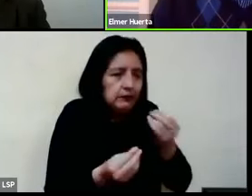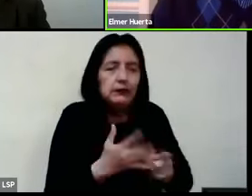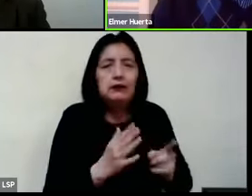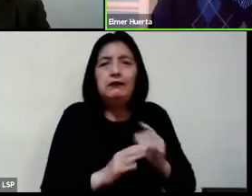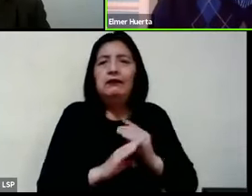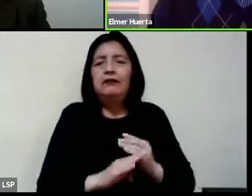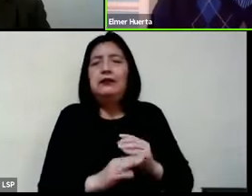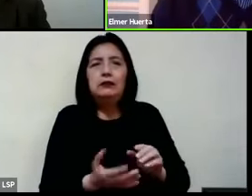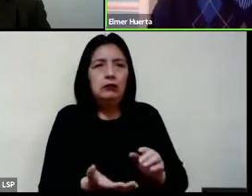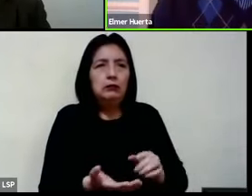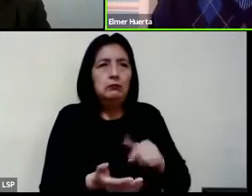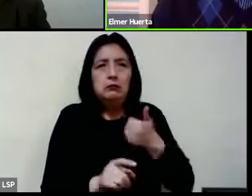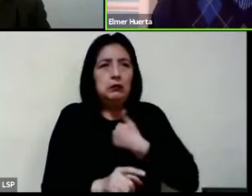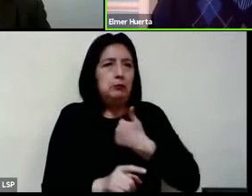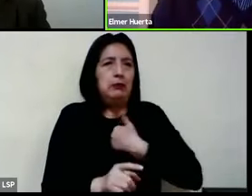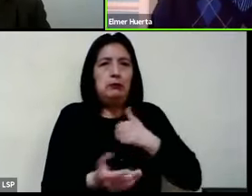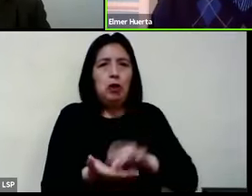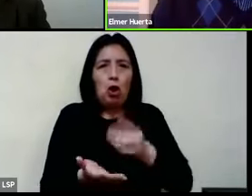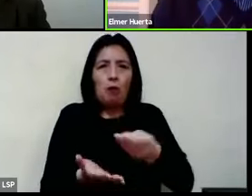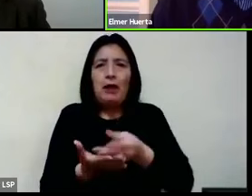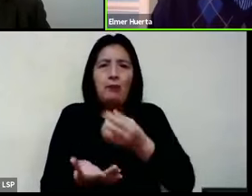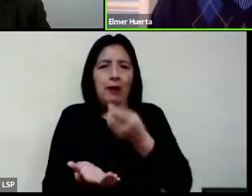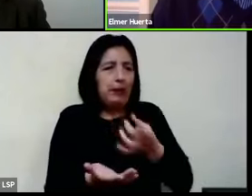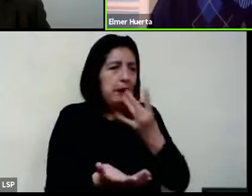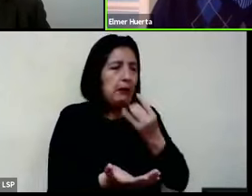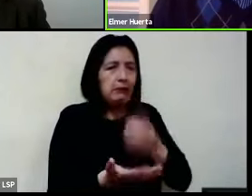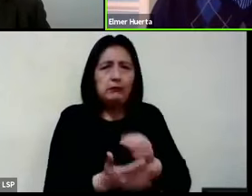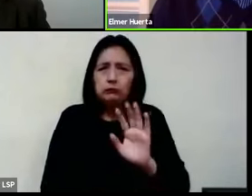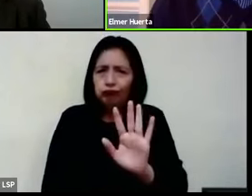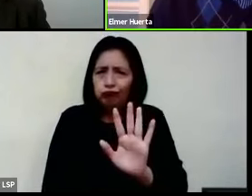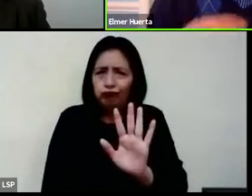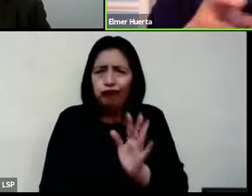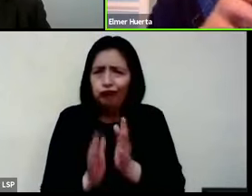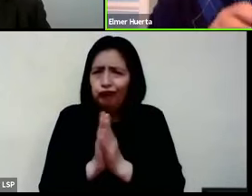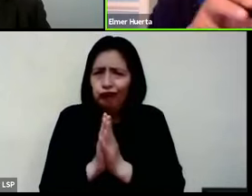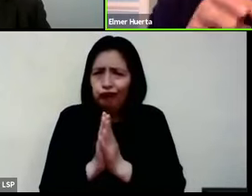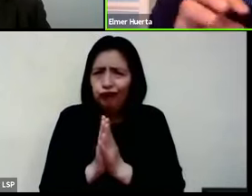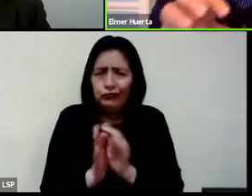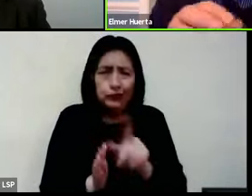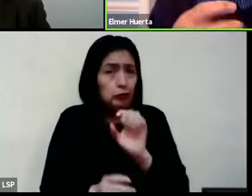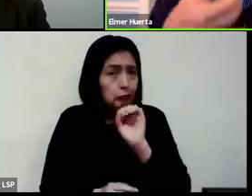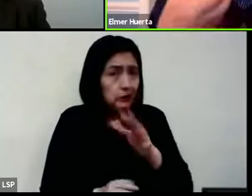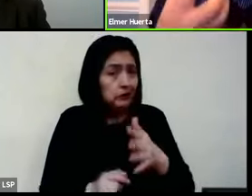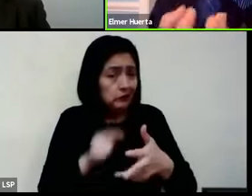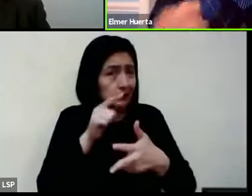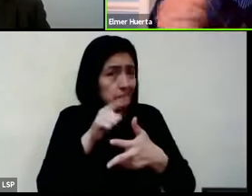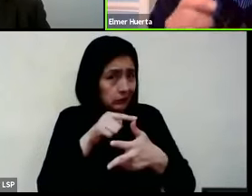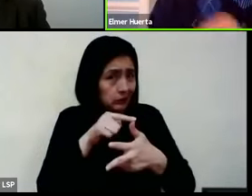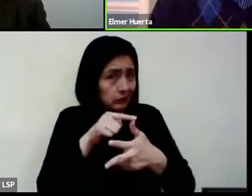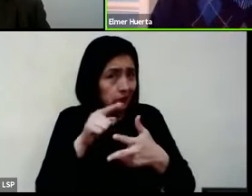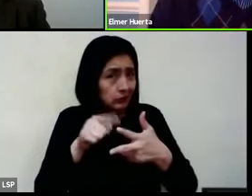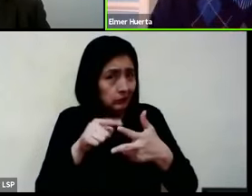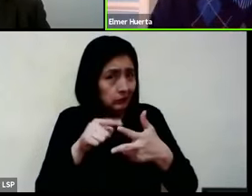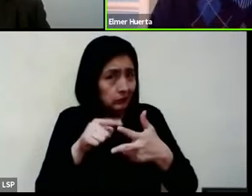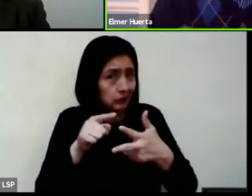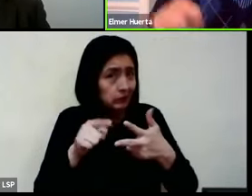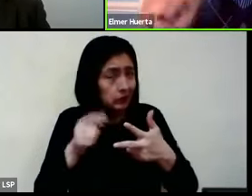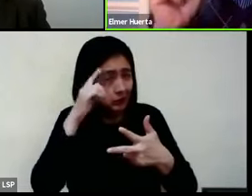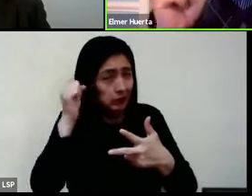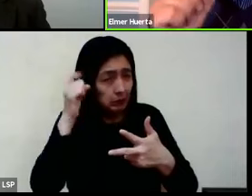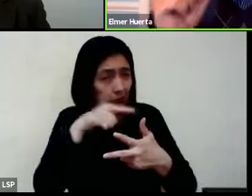la automedicación. Y aquí, por favor, así como les dije que este 80, 15, 5 lo memoricen, lo apunten